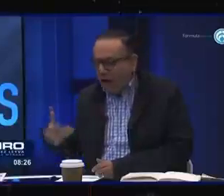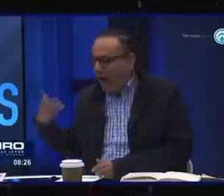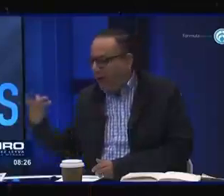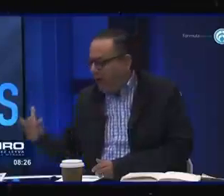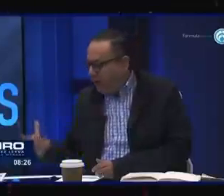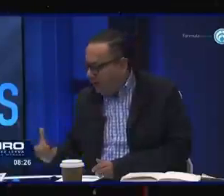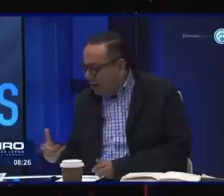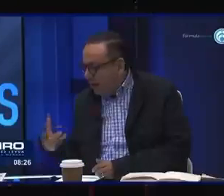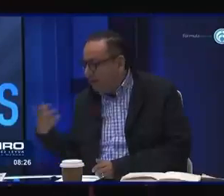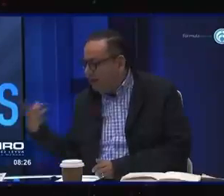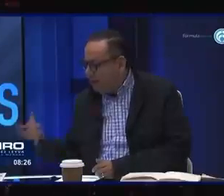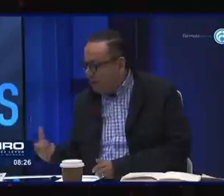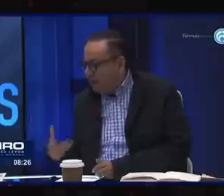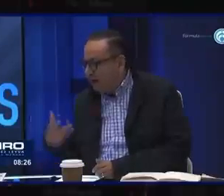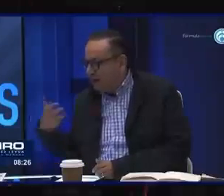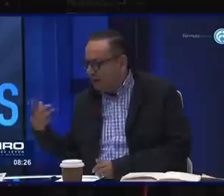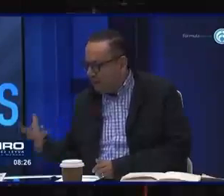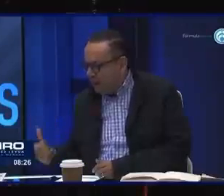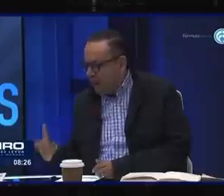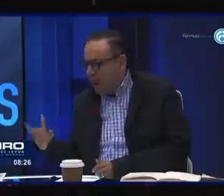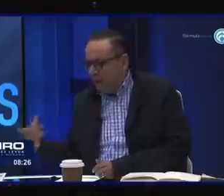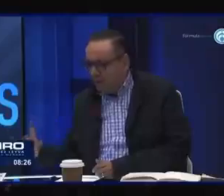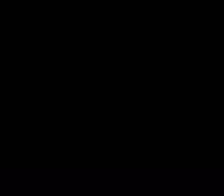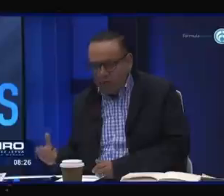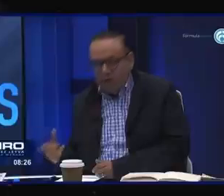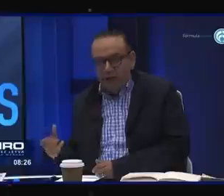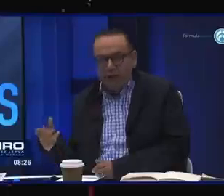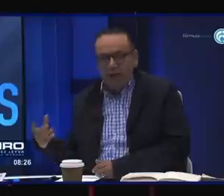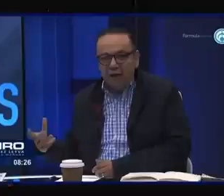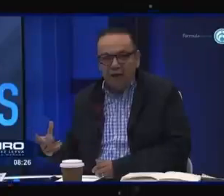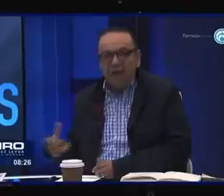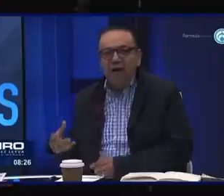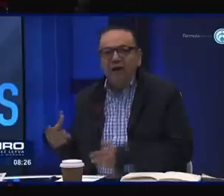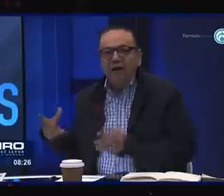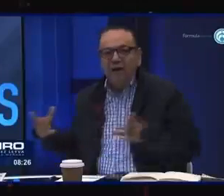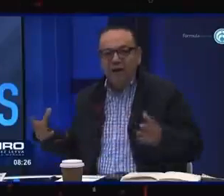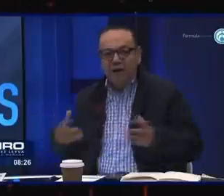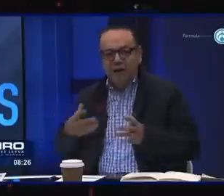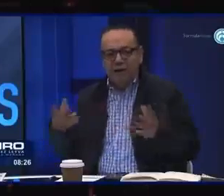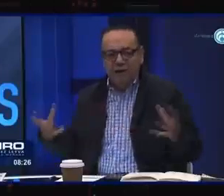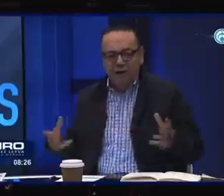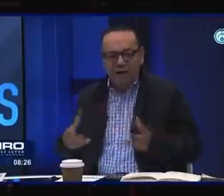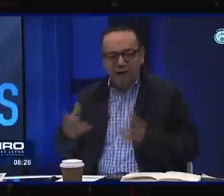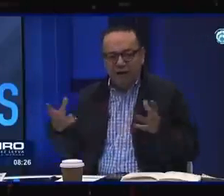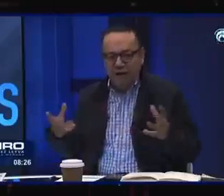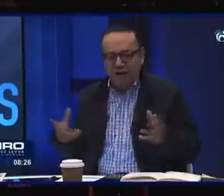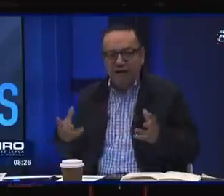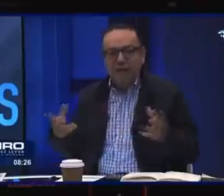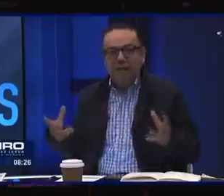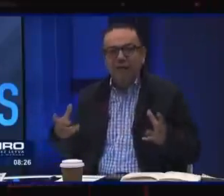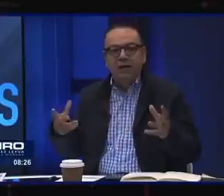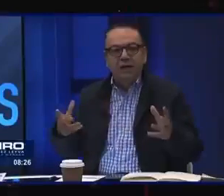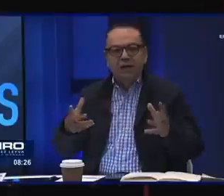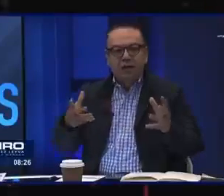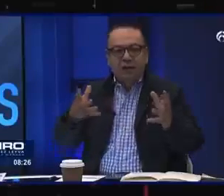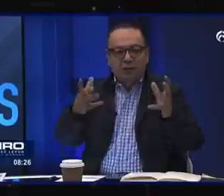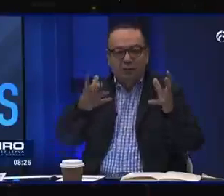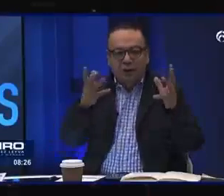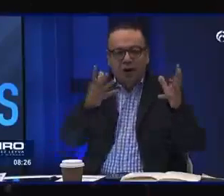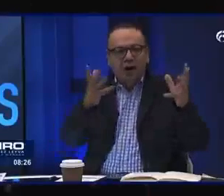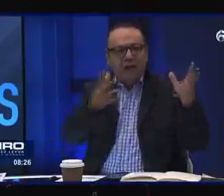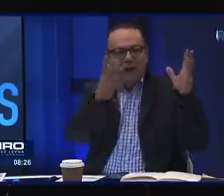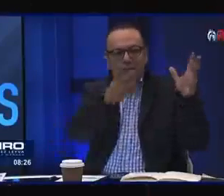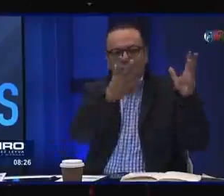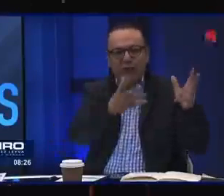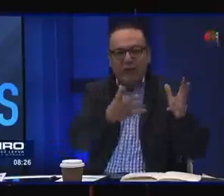a la presidenta de la Corte y llevarle esa cabeza como